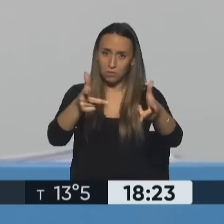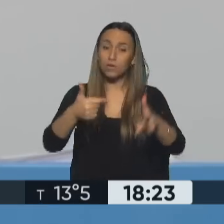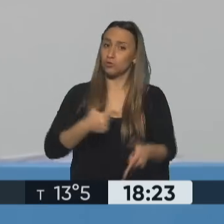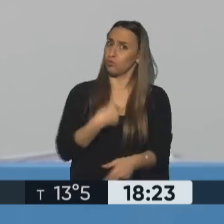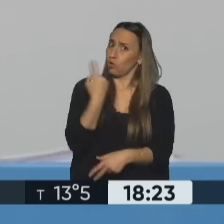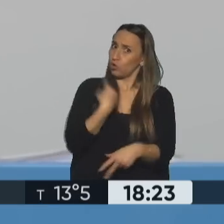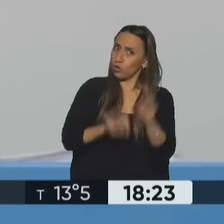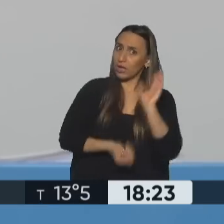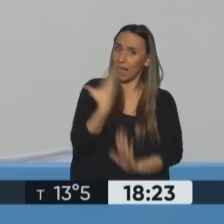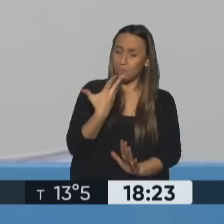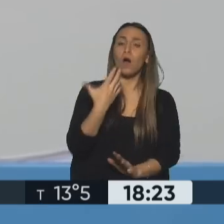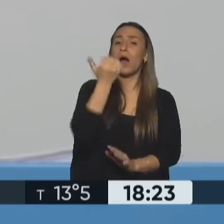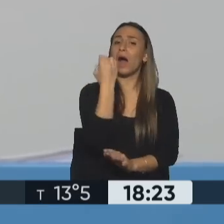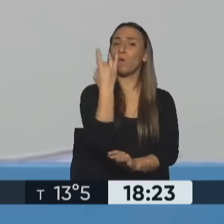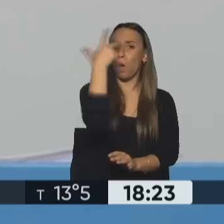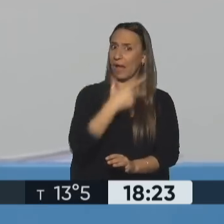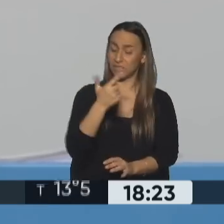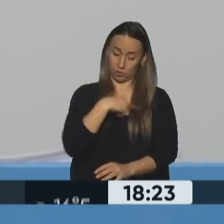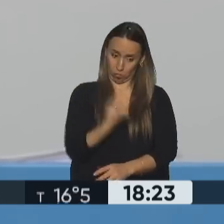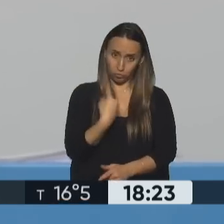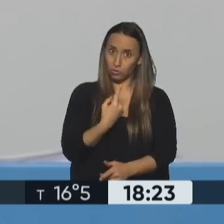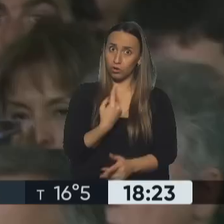la asignación universal por hijo.